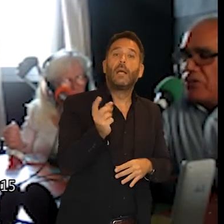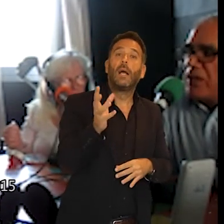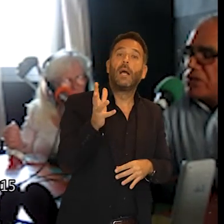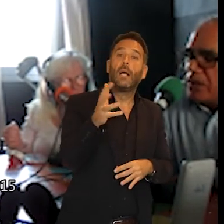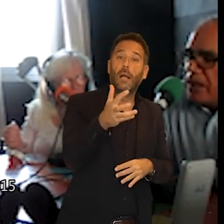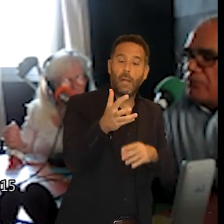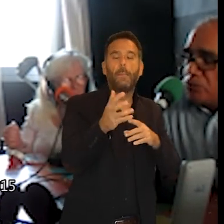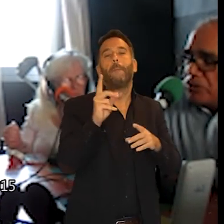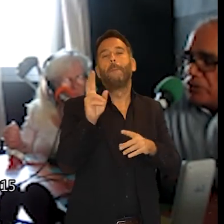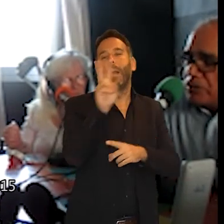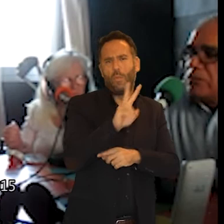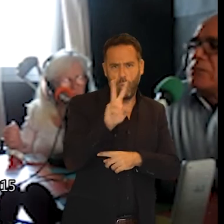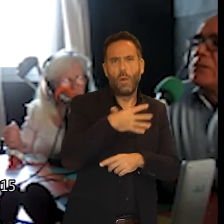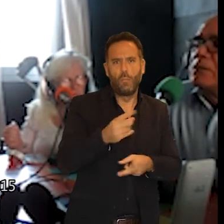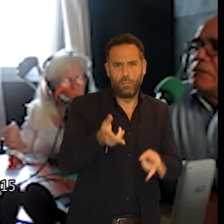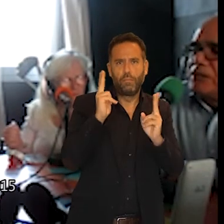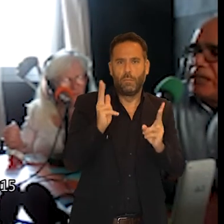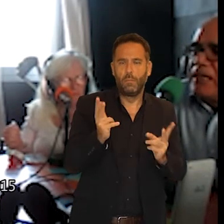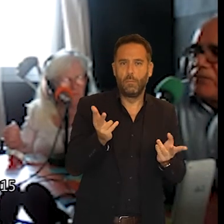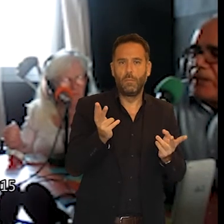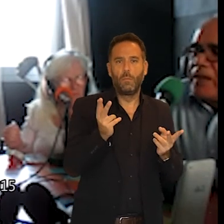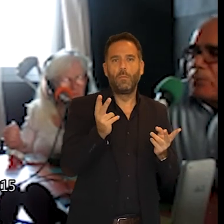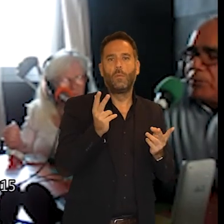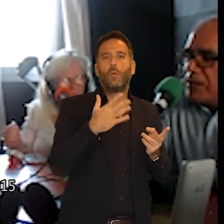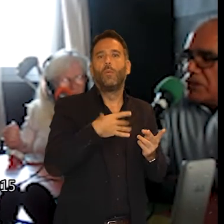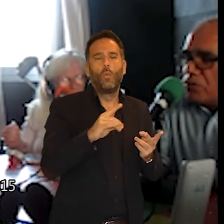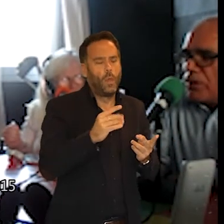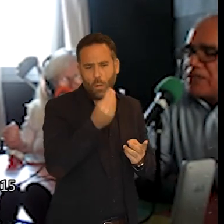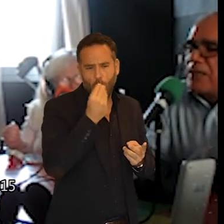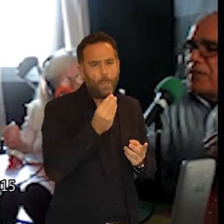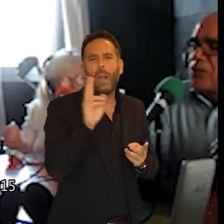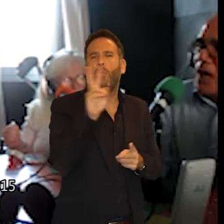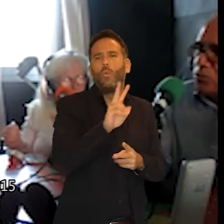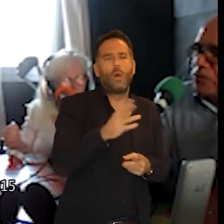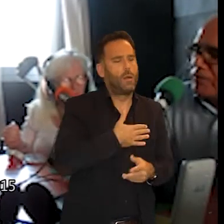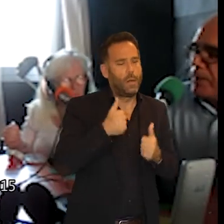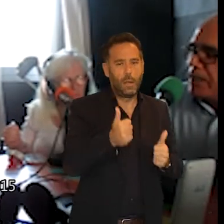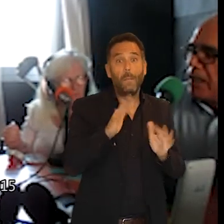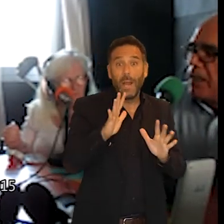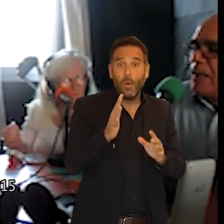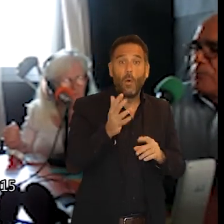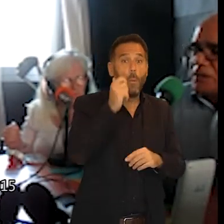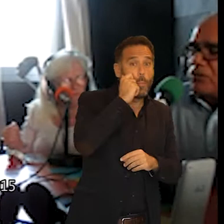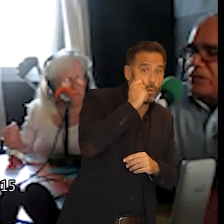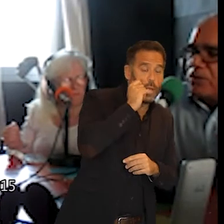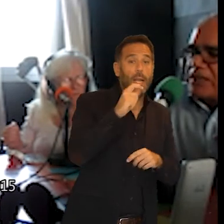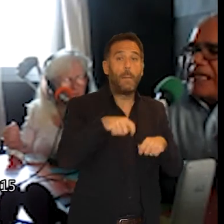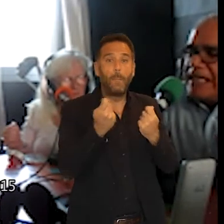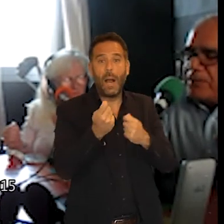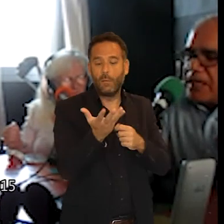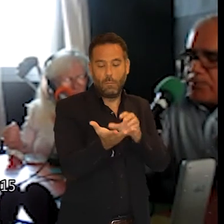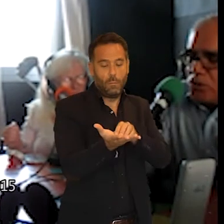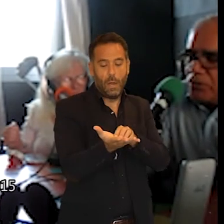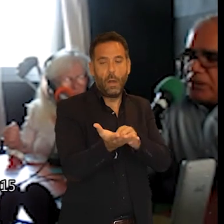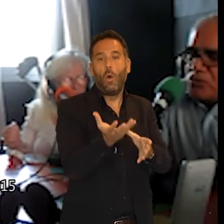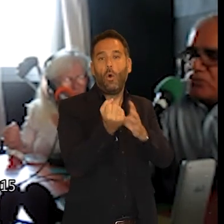la garra puedes comer más parte de la garra. Tu verdura puedes comer o la que quieras. Sí. Pero lo que es la proteína y el hidrato de carbono eso solo puede comer